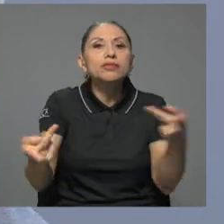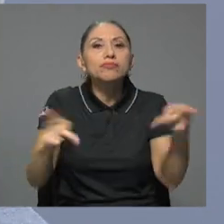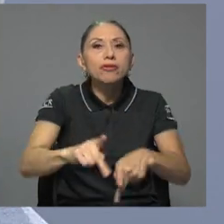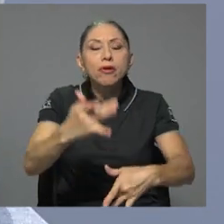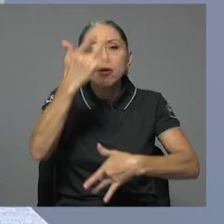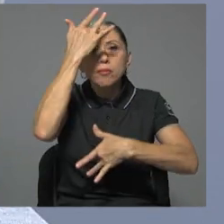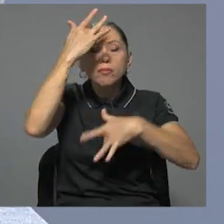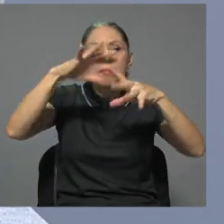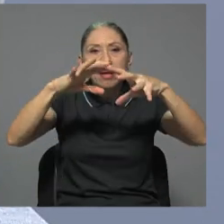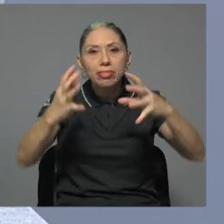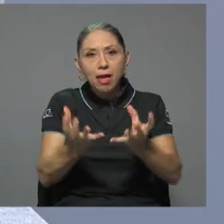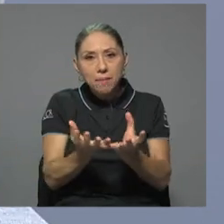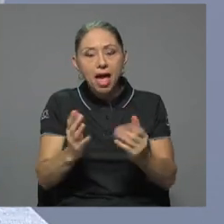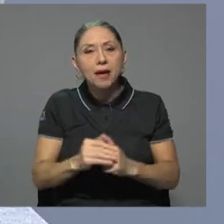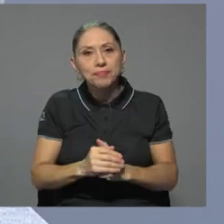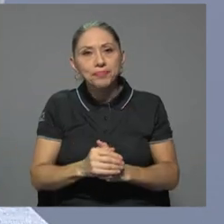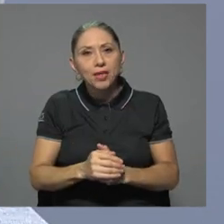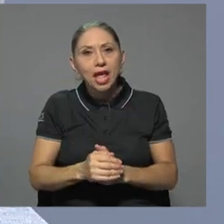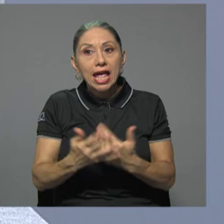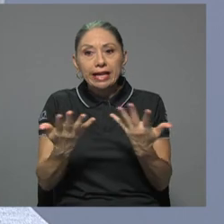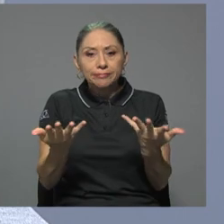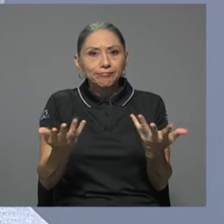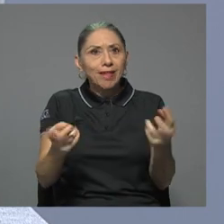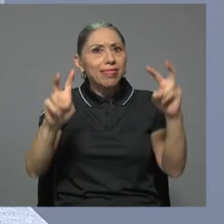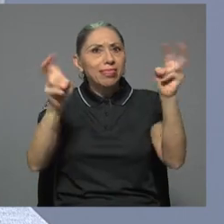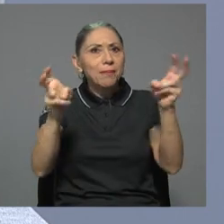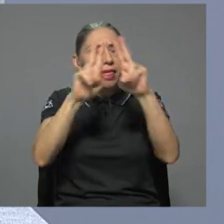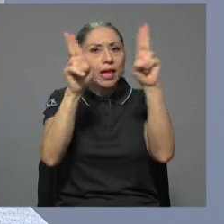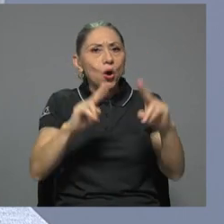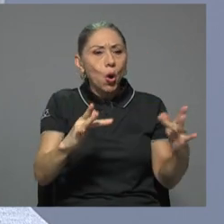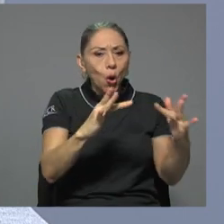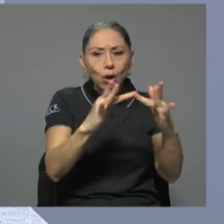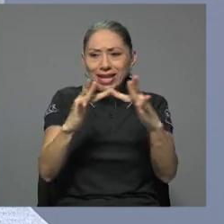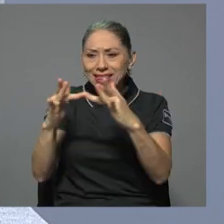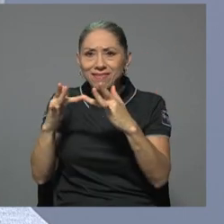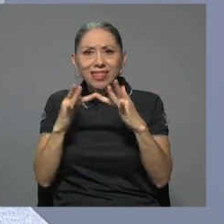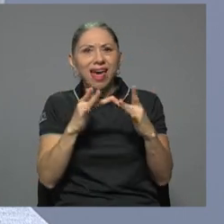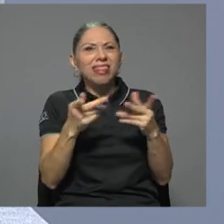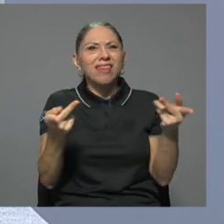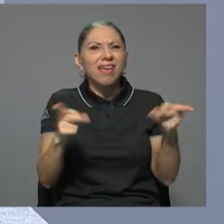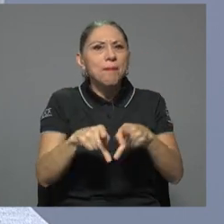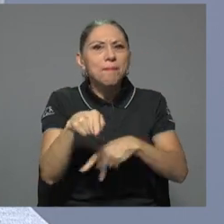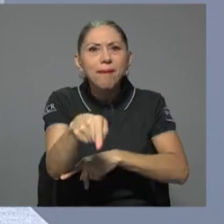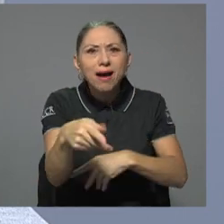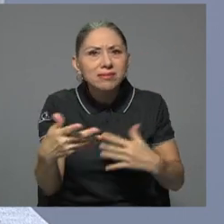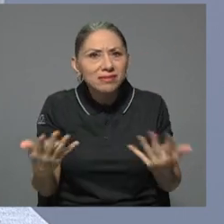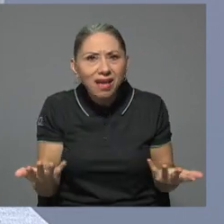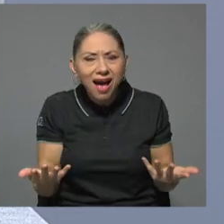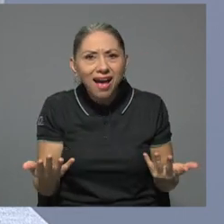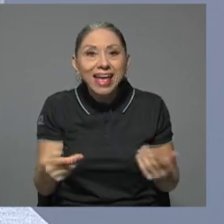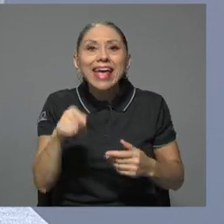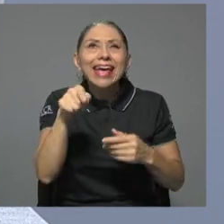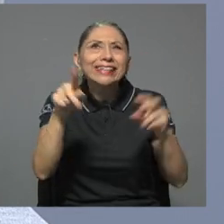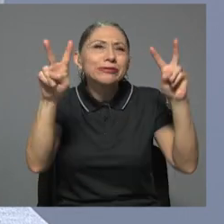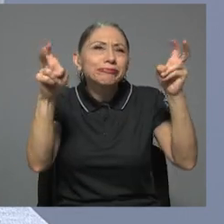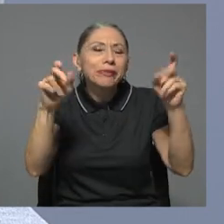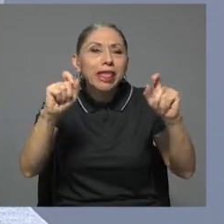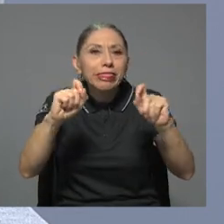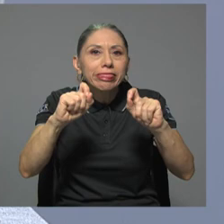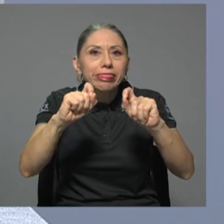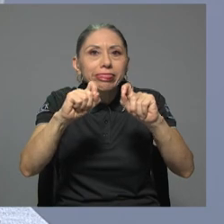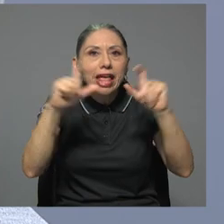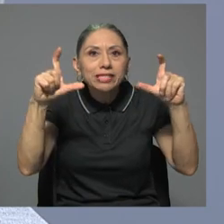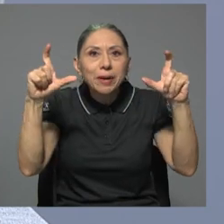lo lo que se da en materia de conectividad viene a ser apenas el despertar o el o el